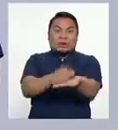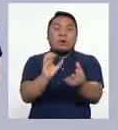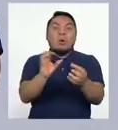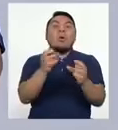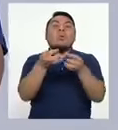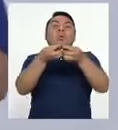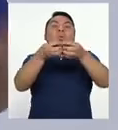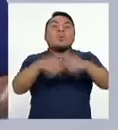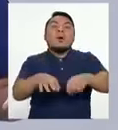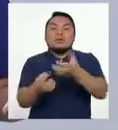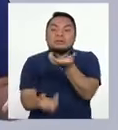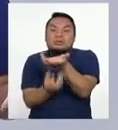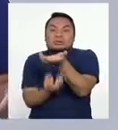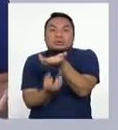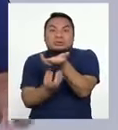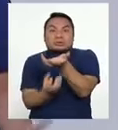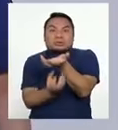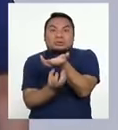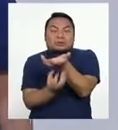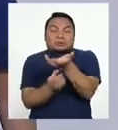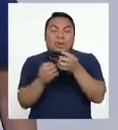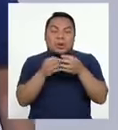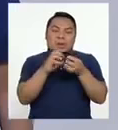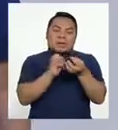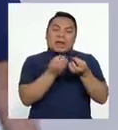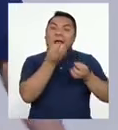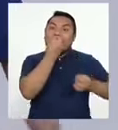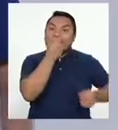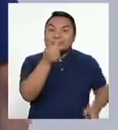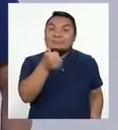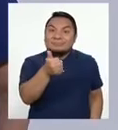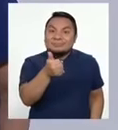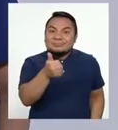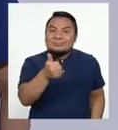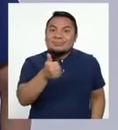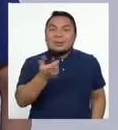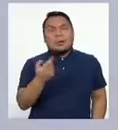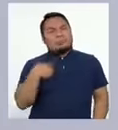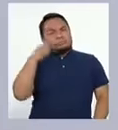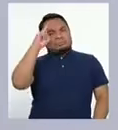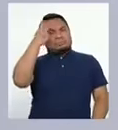duro? ¿El huevo pasado? ¿Se quedaron confundidos?